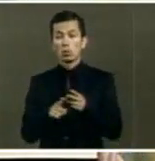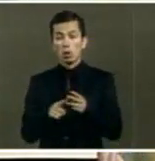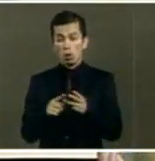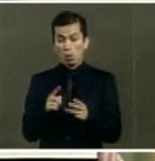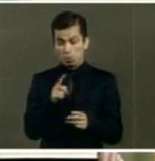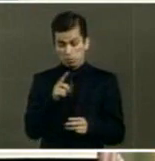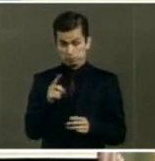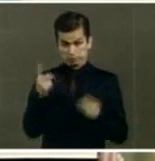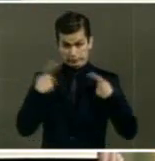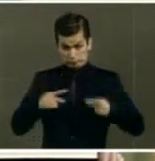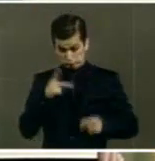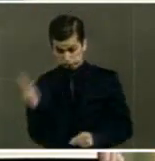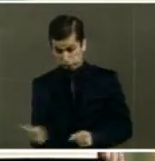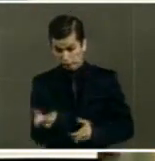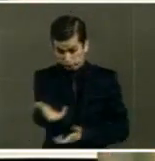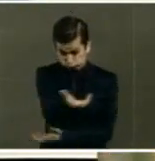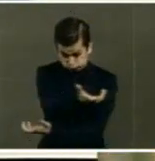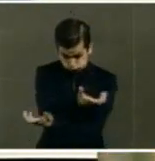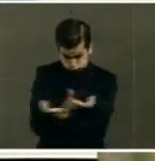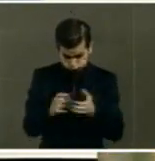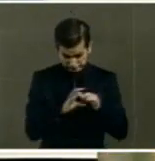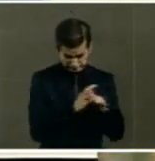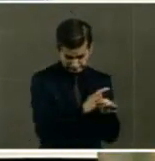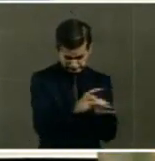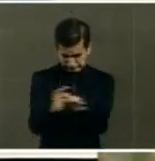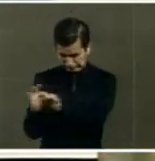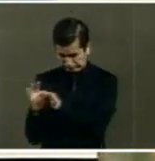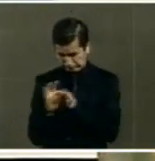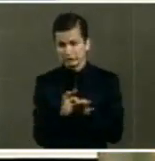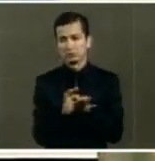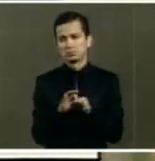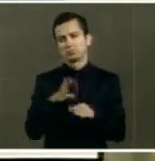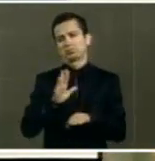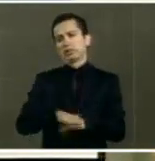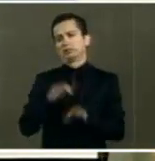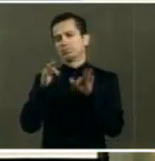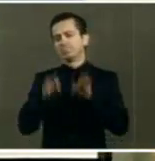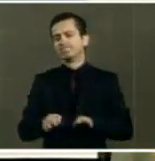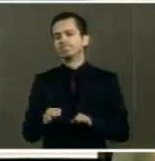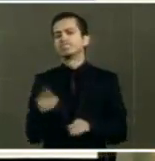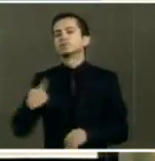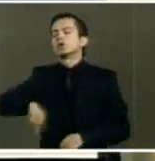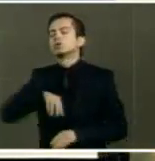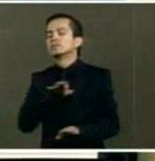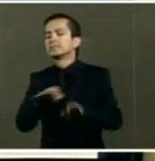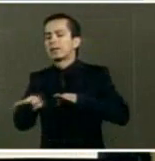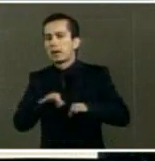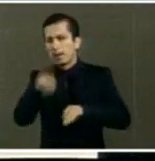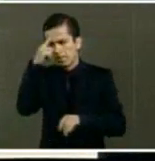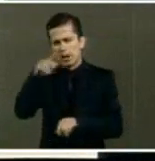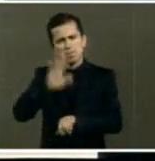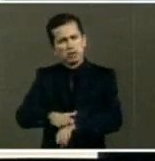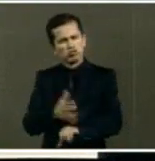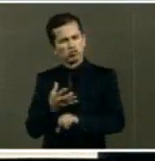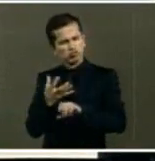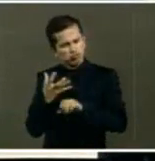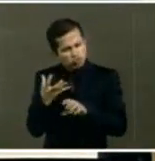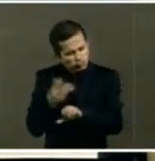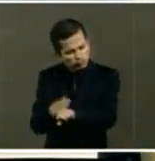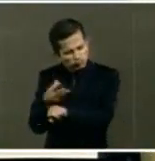social. Y estamos trabajando para fortalecerlo. Para corregir de fondo el problema, el de la